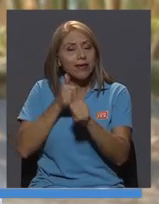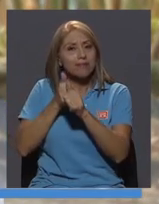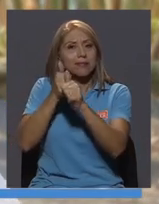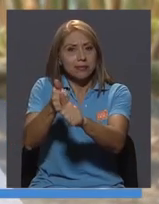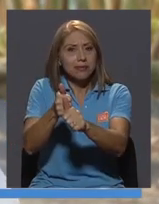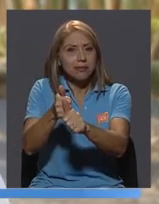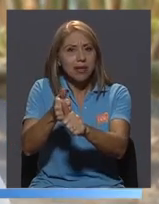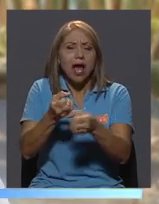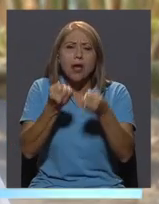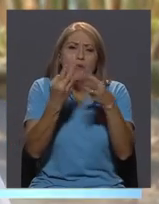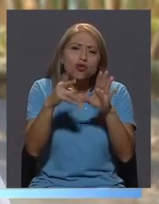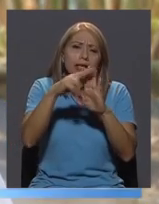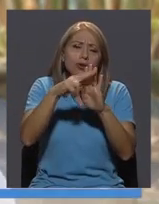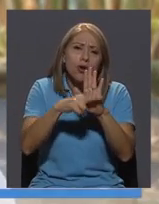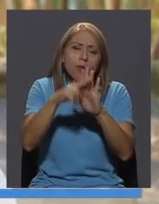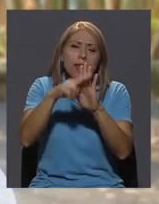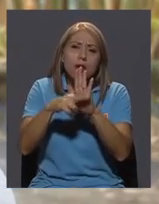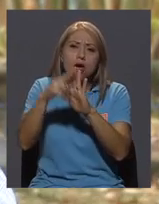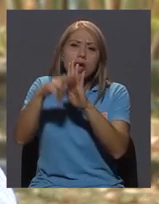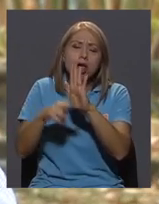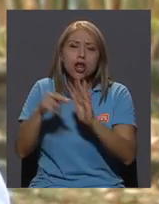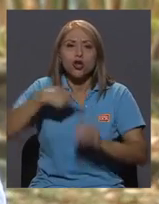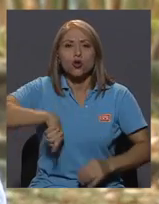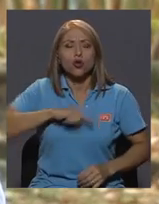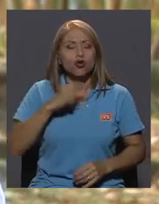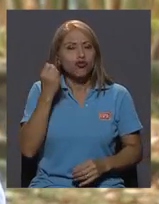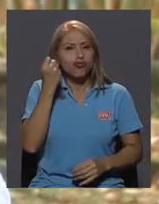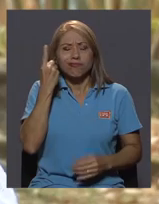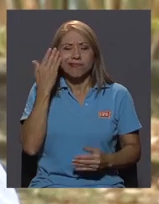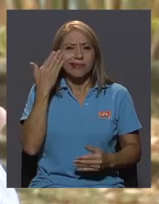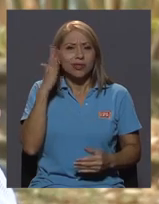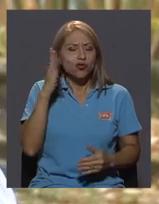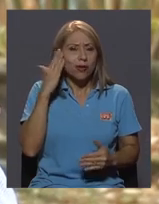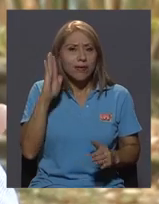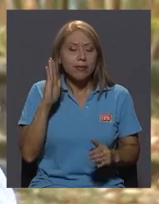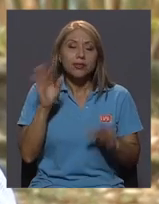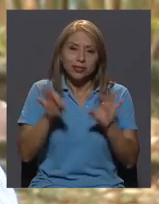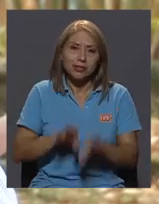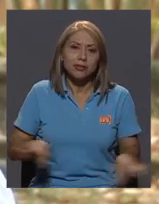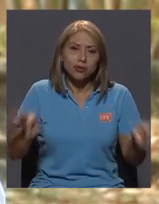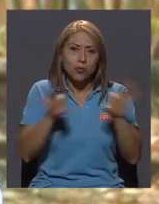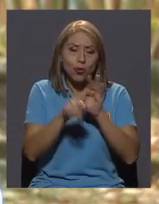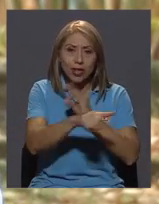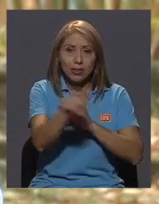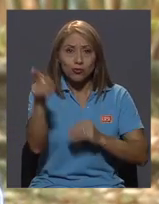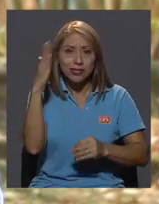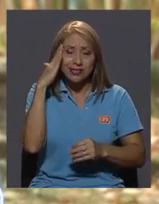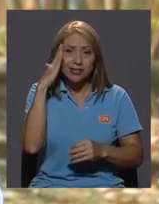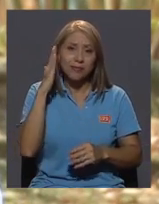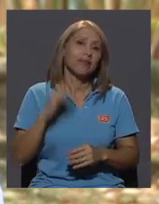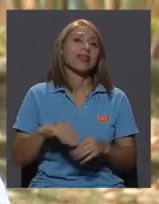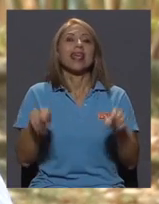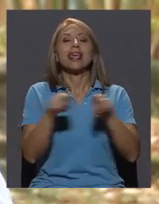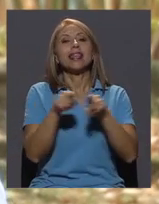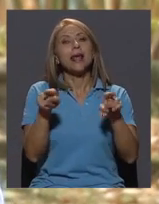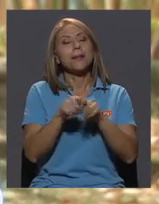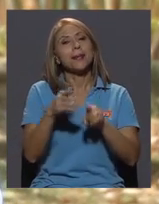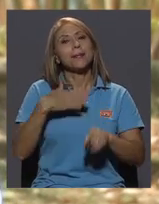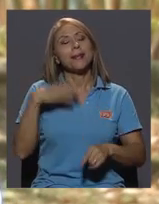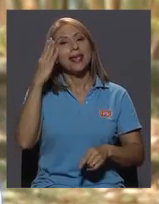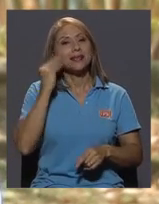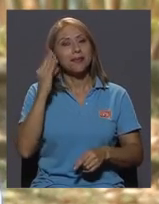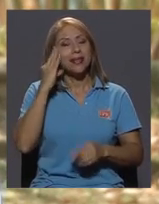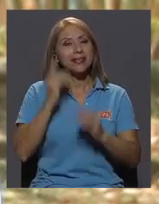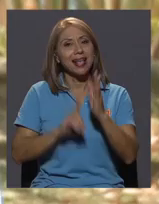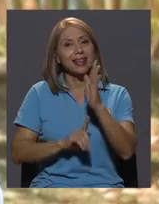que hay una gran cantidad de regulaciones que muchas veces desconocemos incluso, y me parece que es importante que la gente pues tenga una noción de eso. Y también, bueno, mi